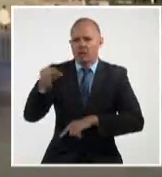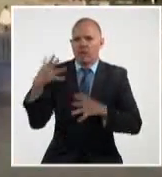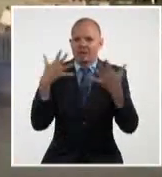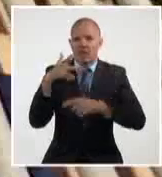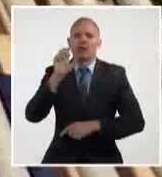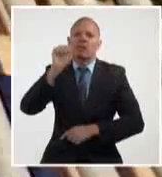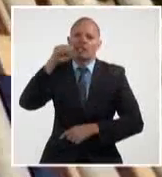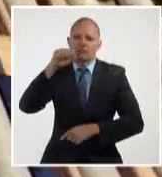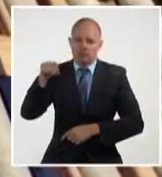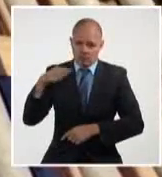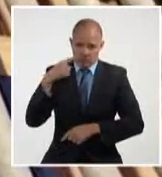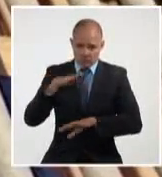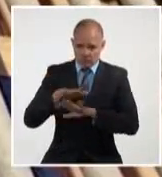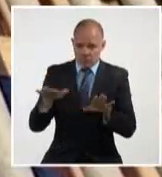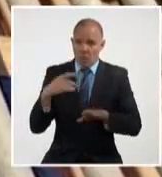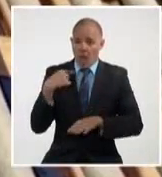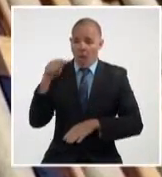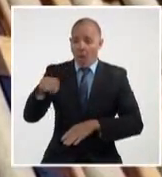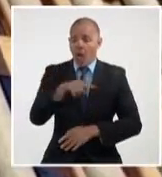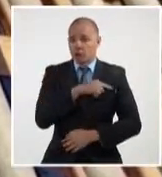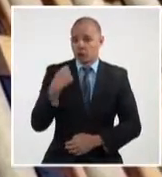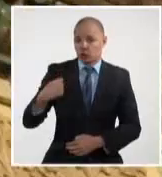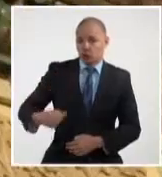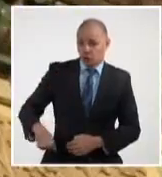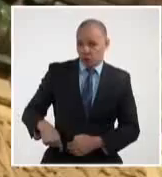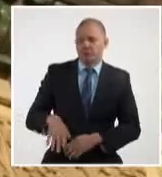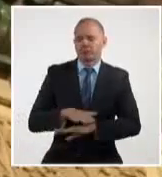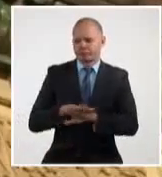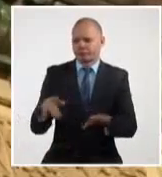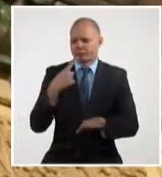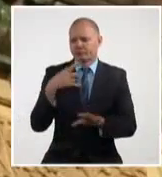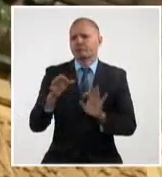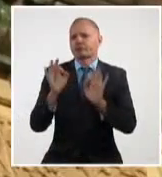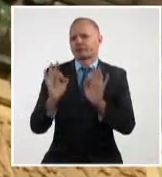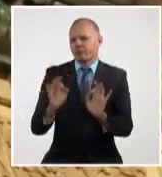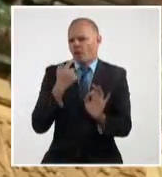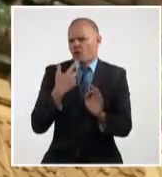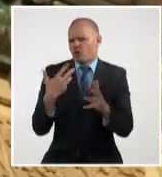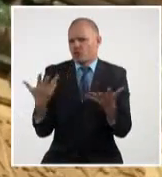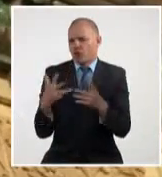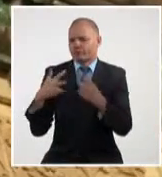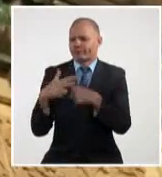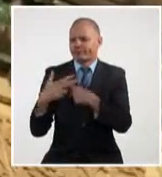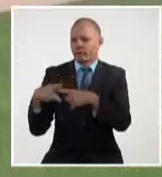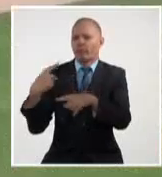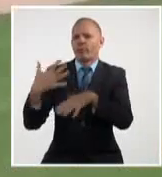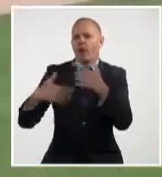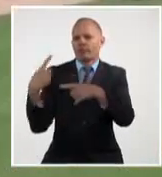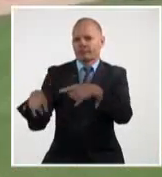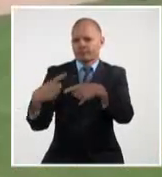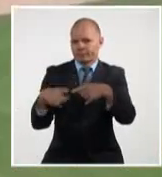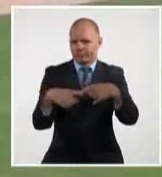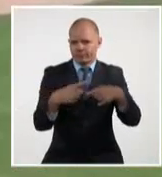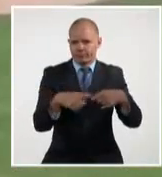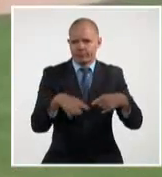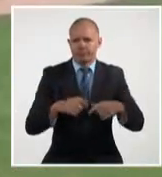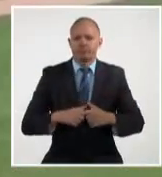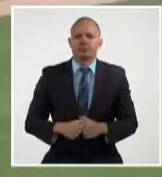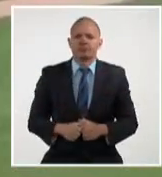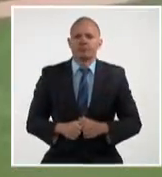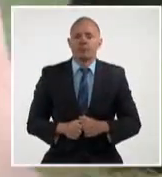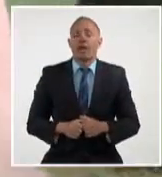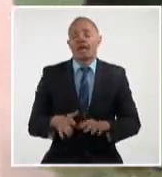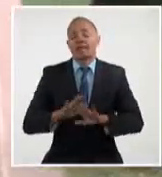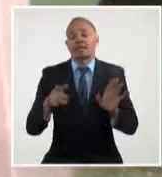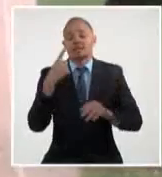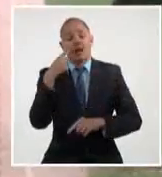las consecuencias positivas o negativas que pueden tomar el rumbo de los aciertos y de las equivocaciones. Con su característica paciencia